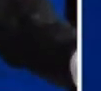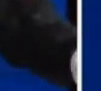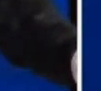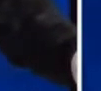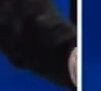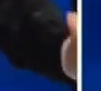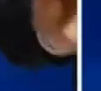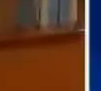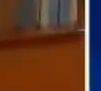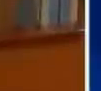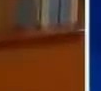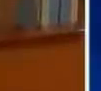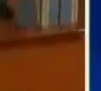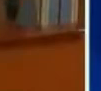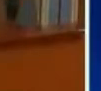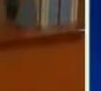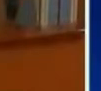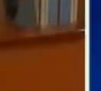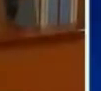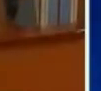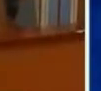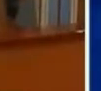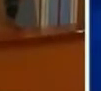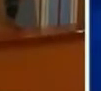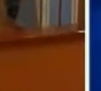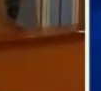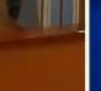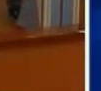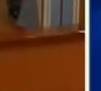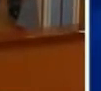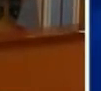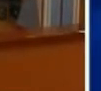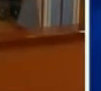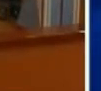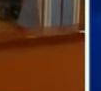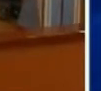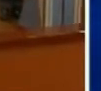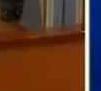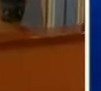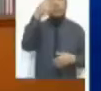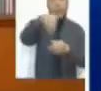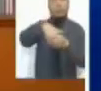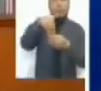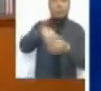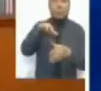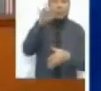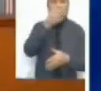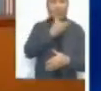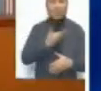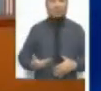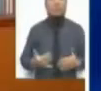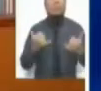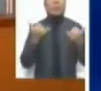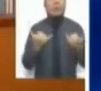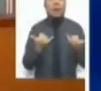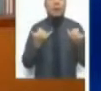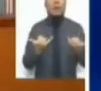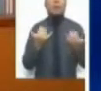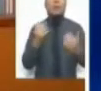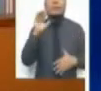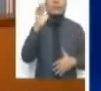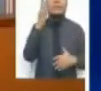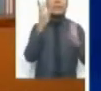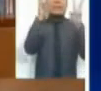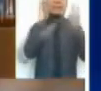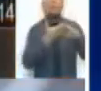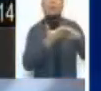es una mentirosa Keiko Fujimori. Yo no acepté, a mí no me sacaron. Fui, hablé como demócrata que soy, como una persona que puede escuchar a cualquier otro,